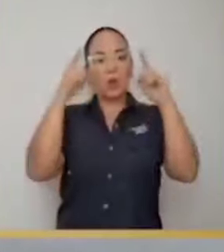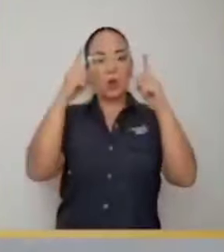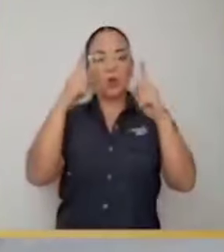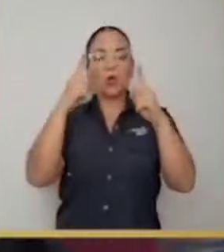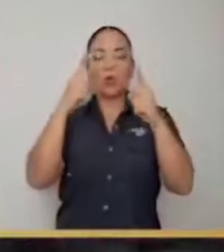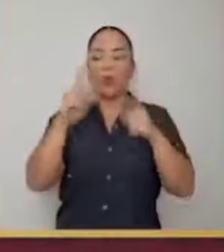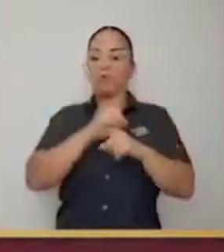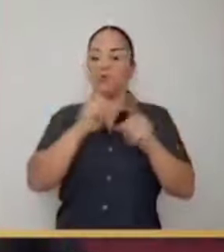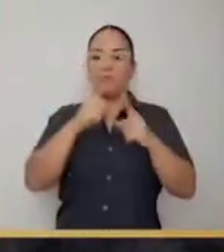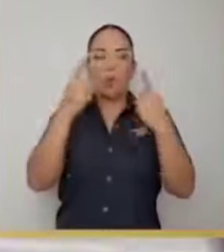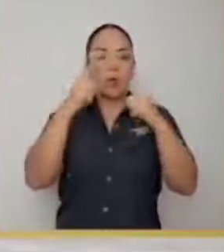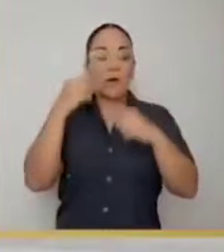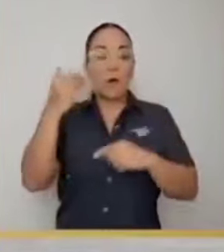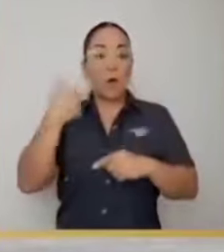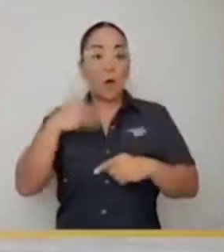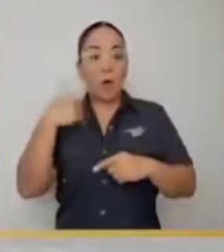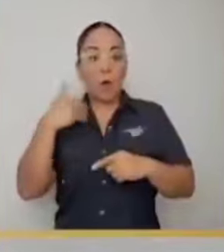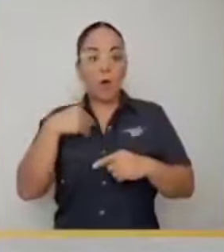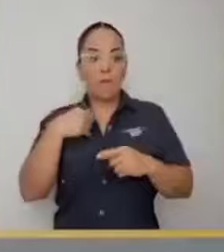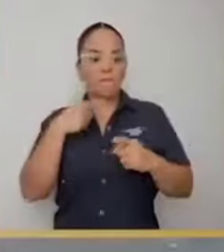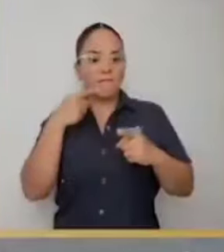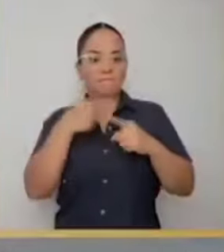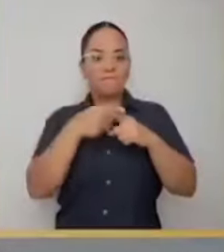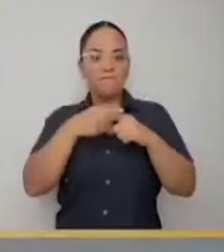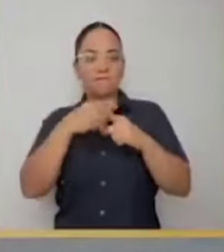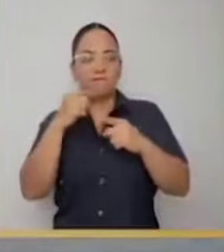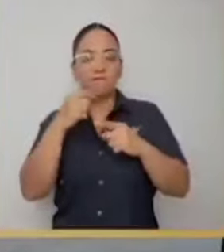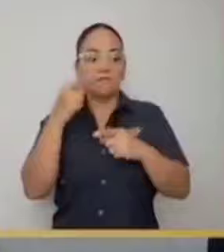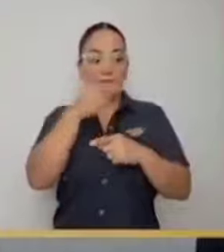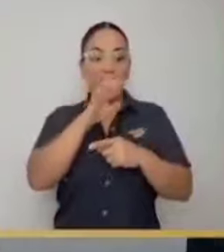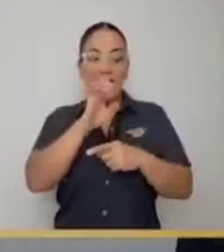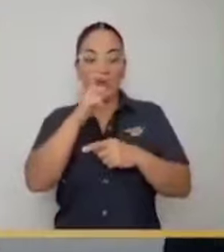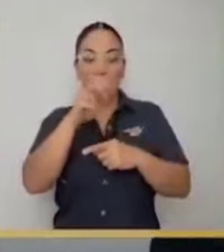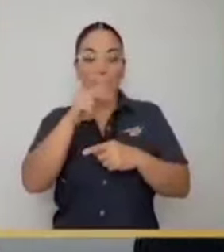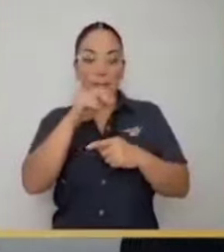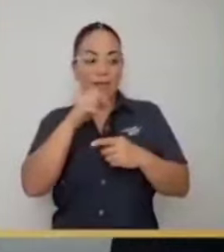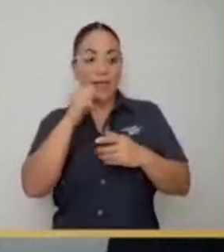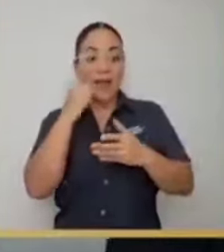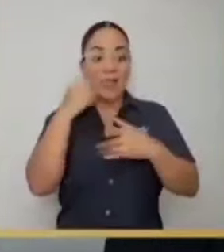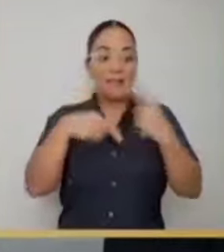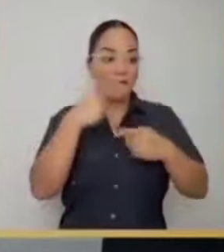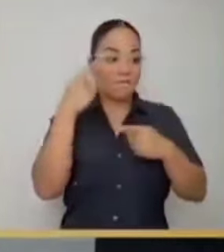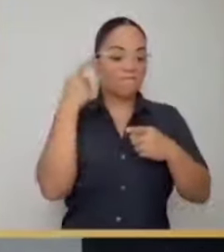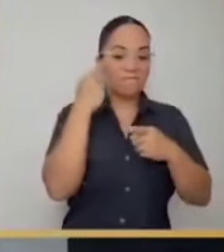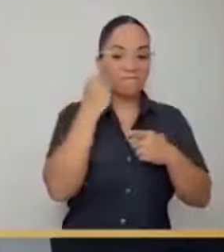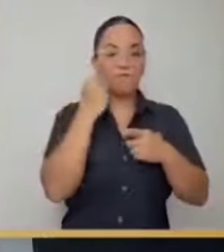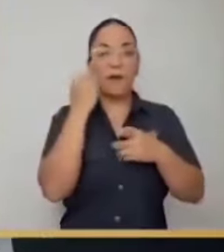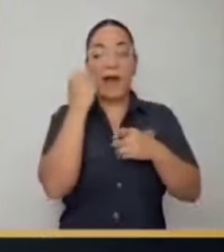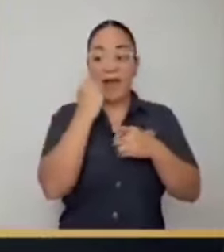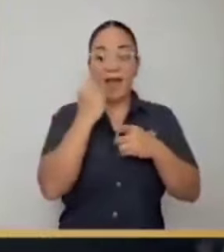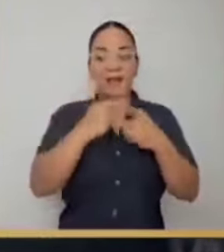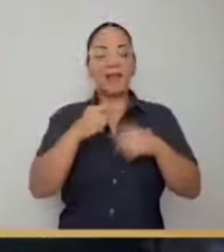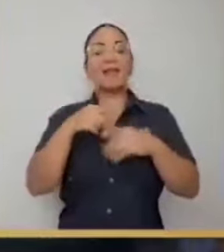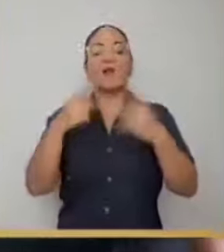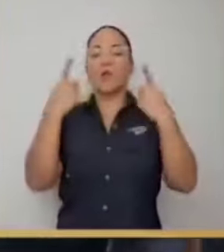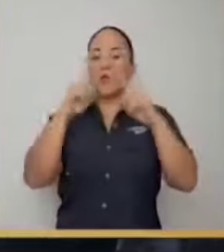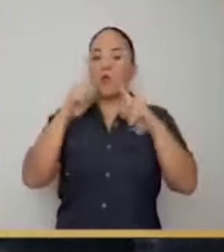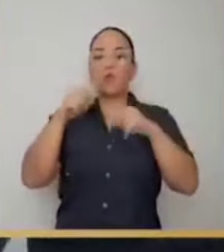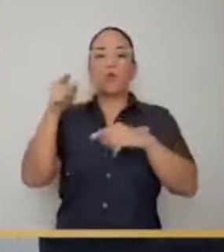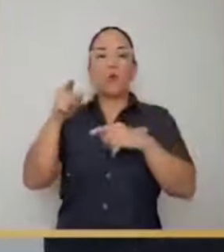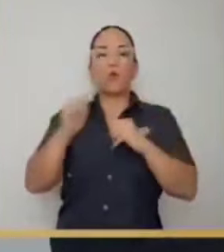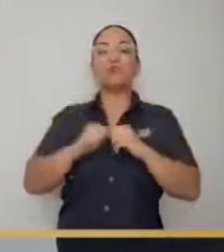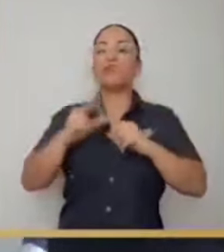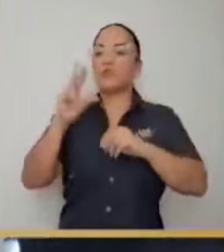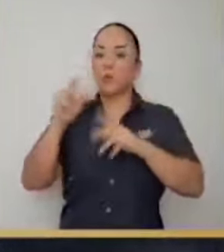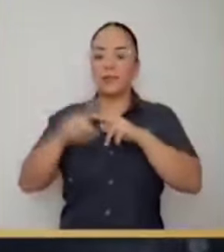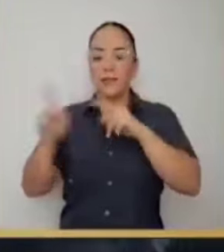Pública impidió la mañana de hoy que el sospechoso de herir con arma blanca a su excompañera lograra escapar. Los hechos ocurrieron en